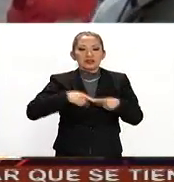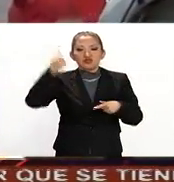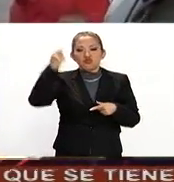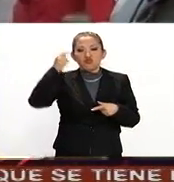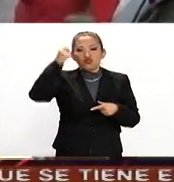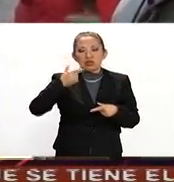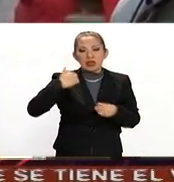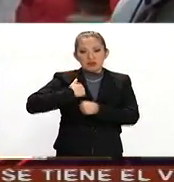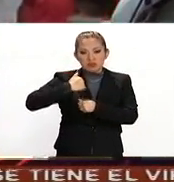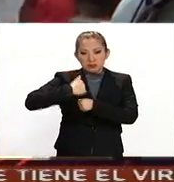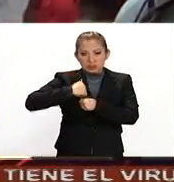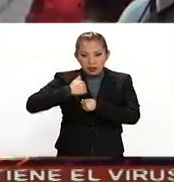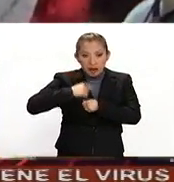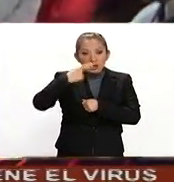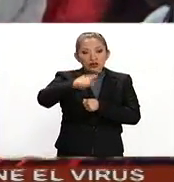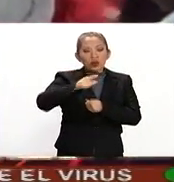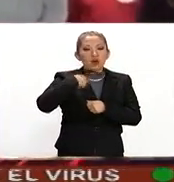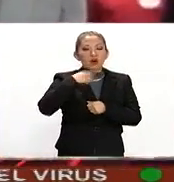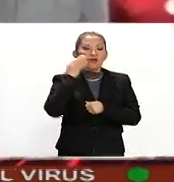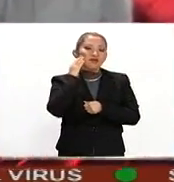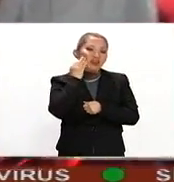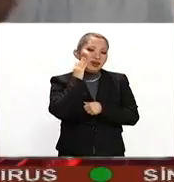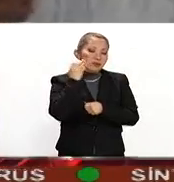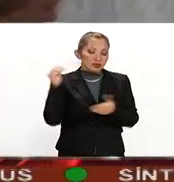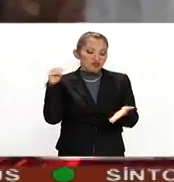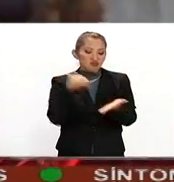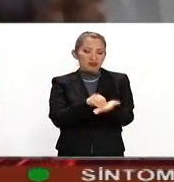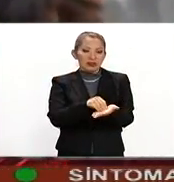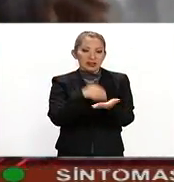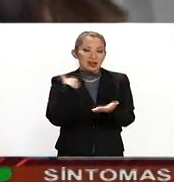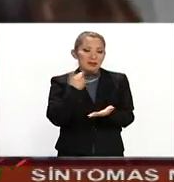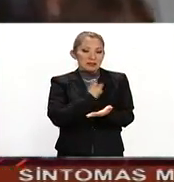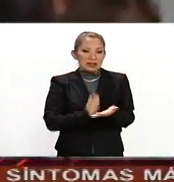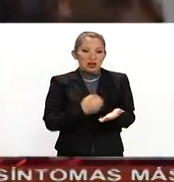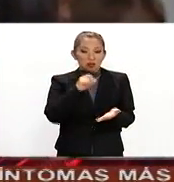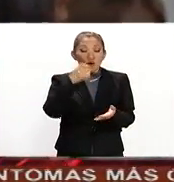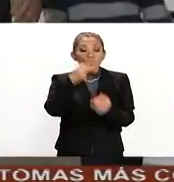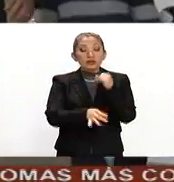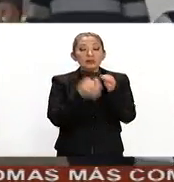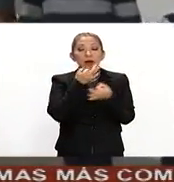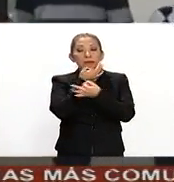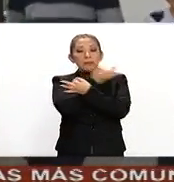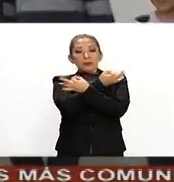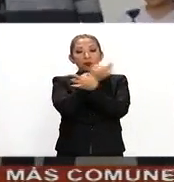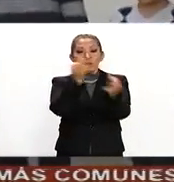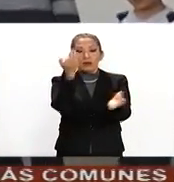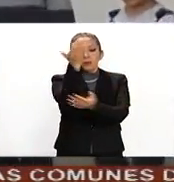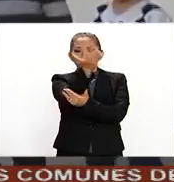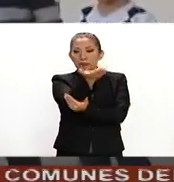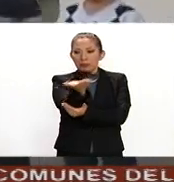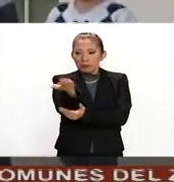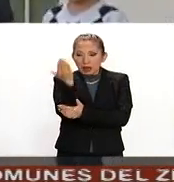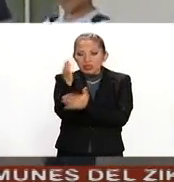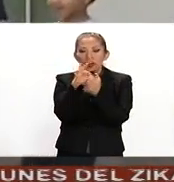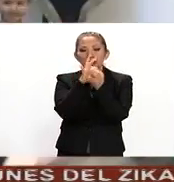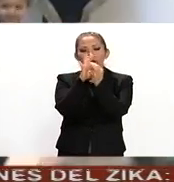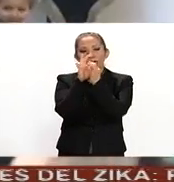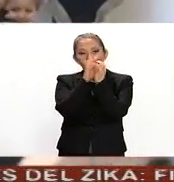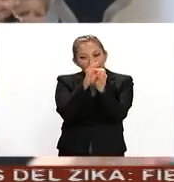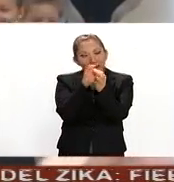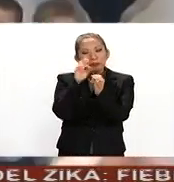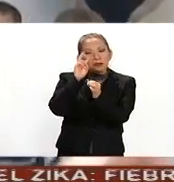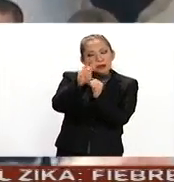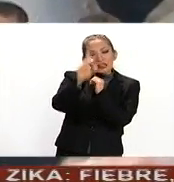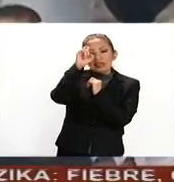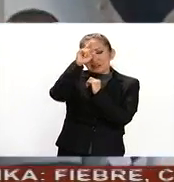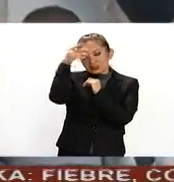de la Armada. En su cuenta de Facebook, Obama emitió un último mensaje pidiendo la unidad ante los